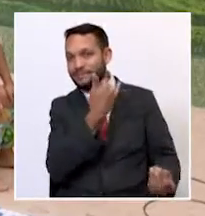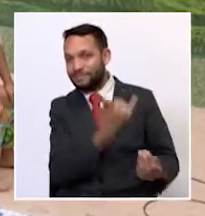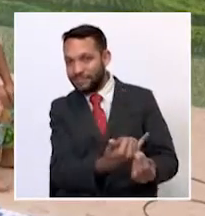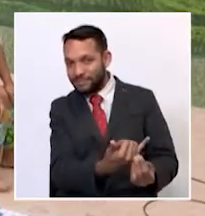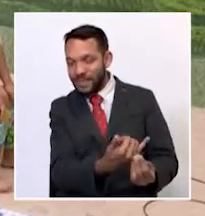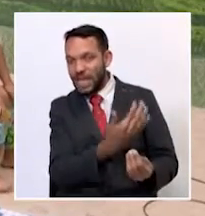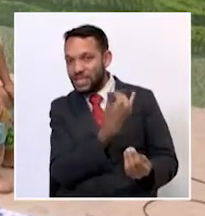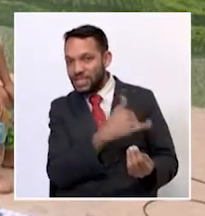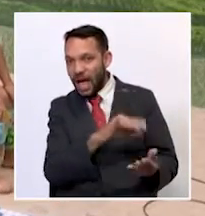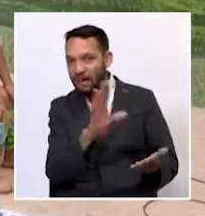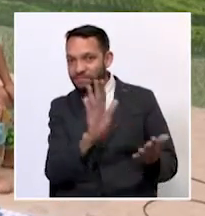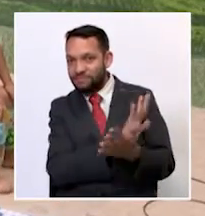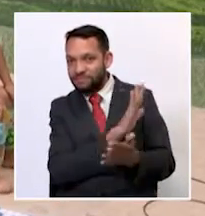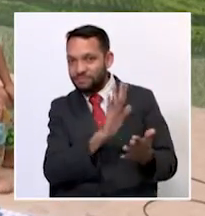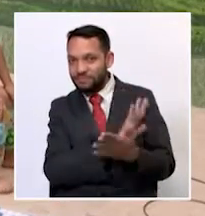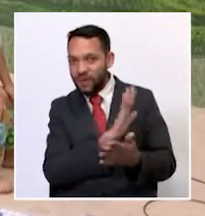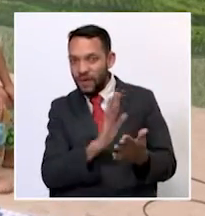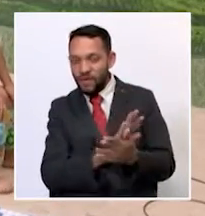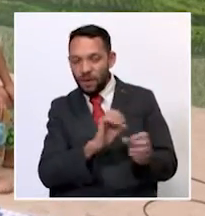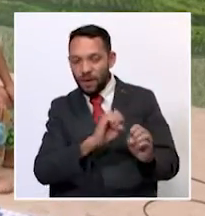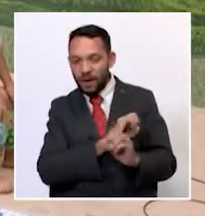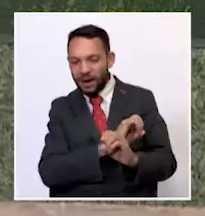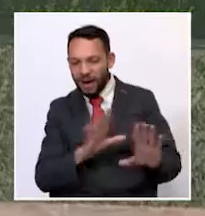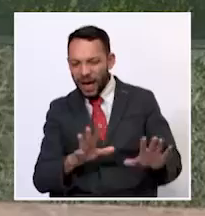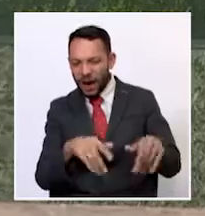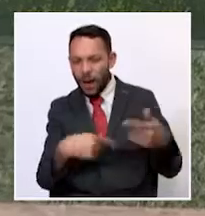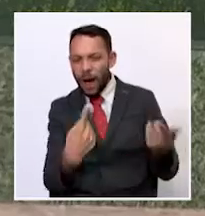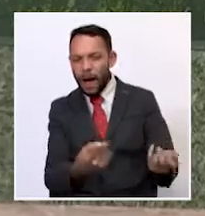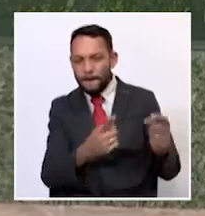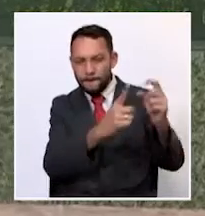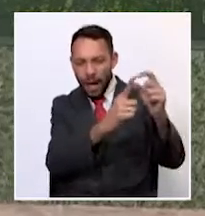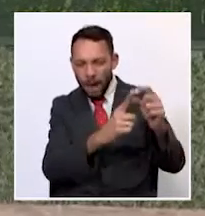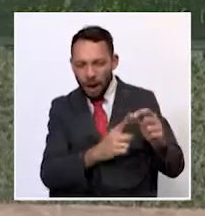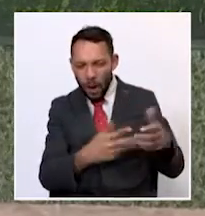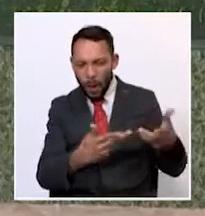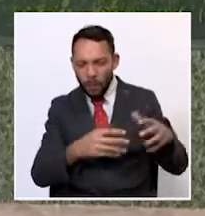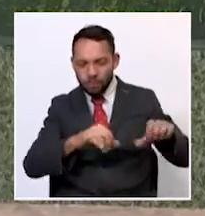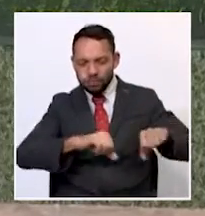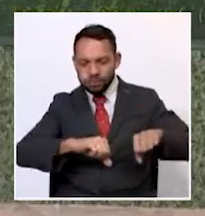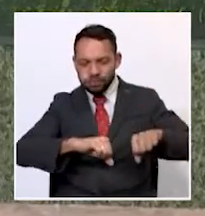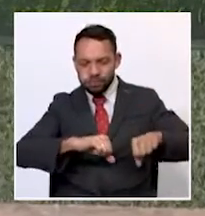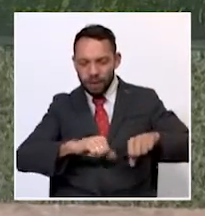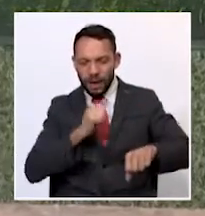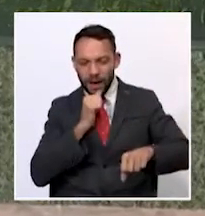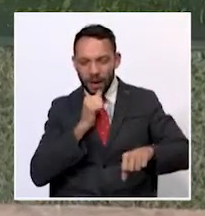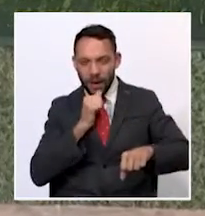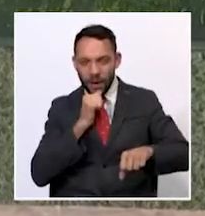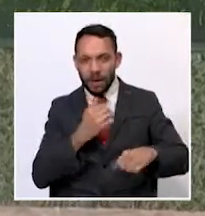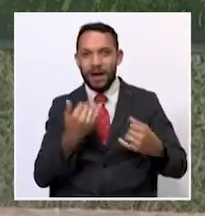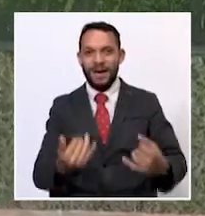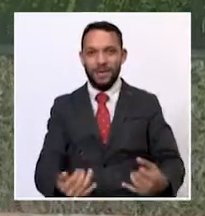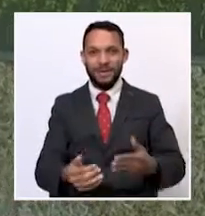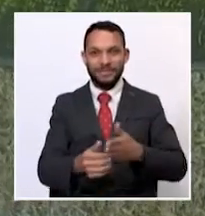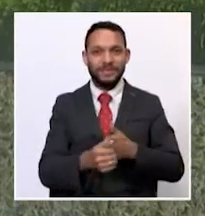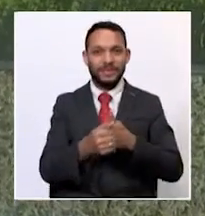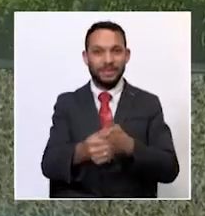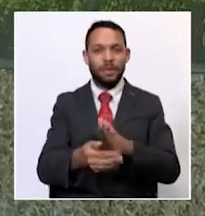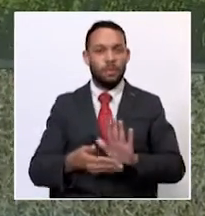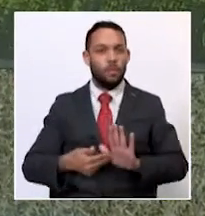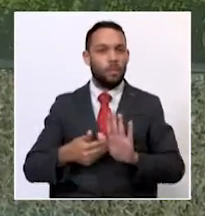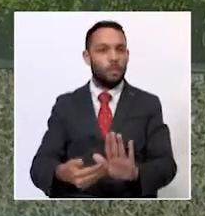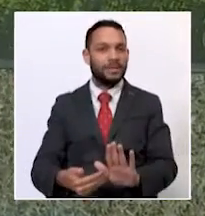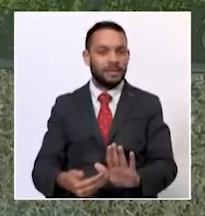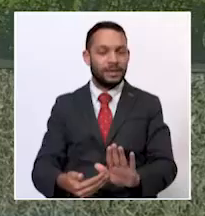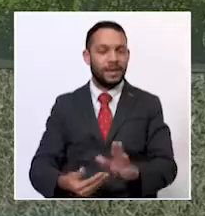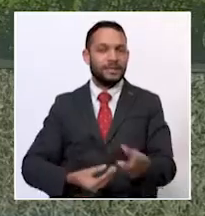de dar el doctor Alonso Cárdenas, vamos a ir dirigiéndolos a todos ustedes, orientándolos